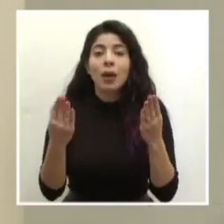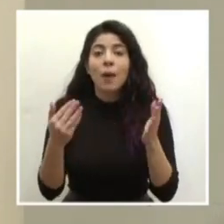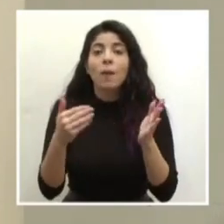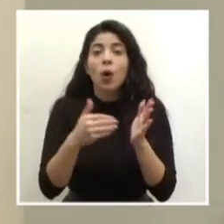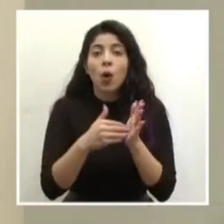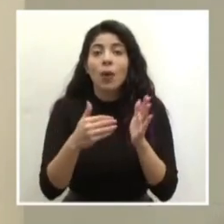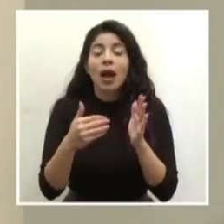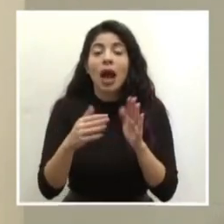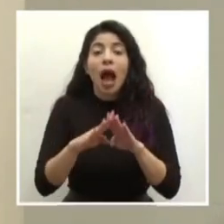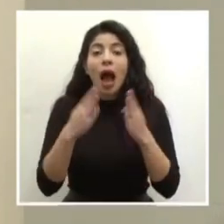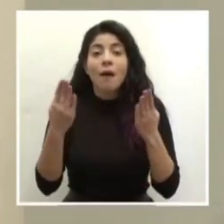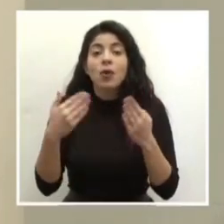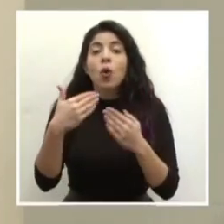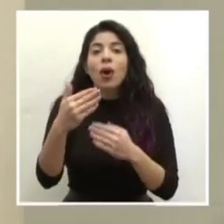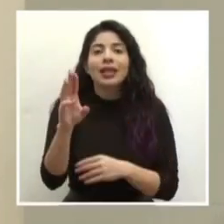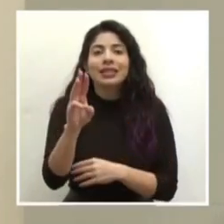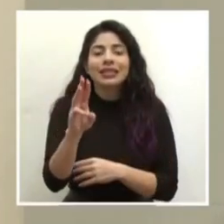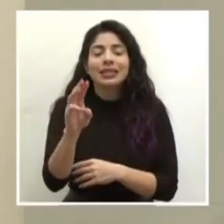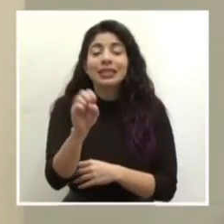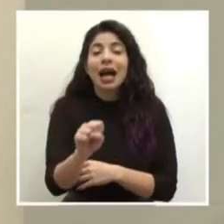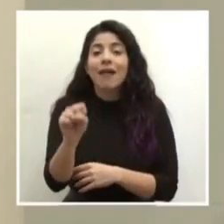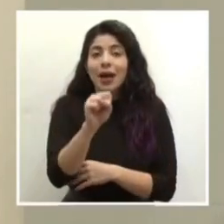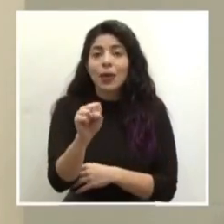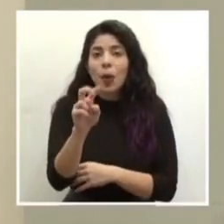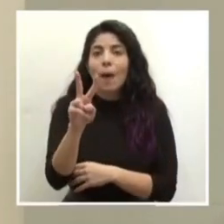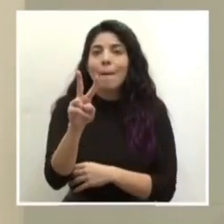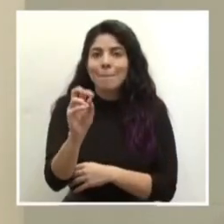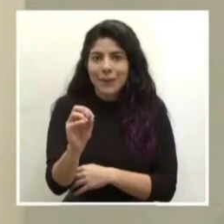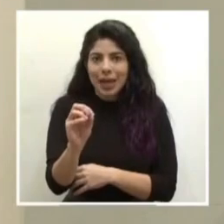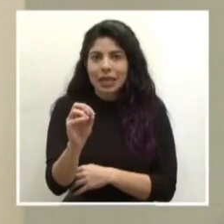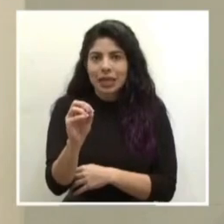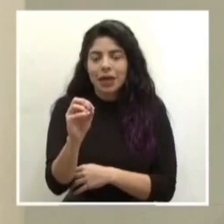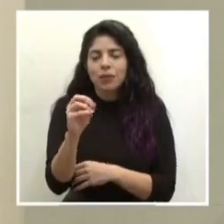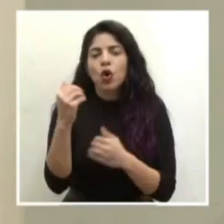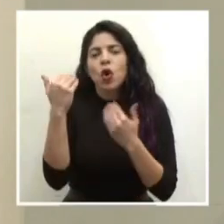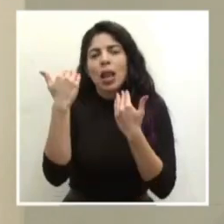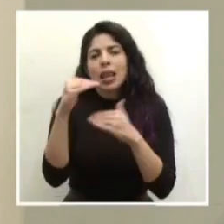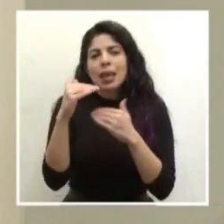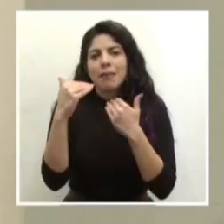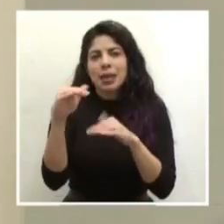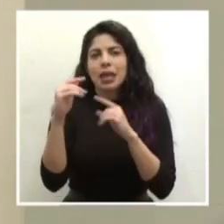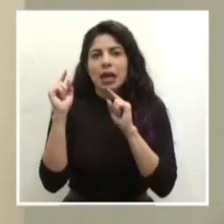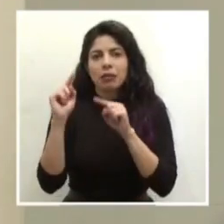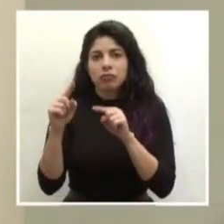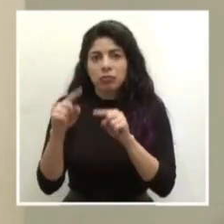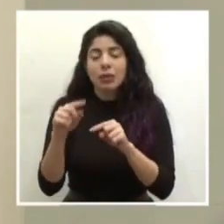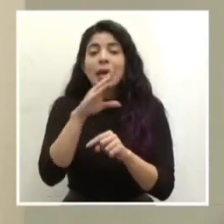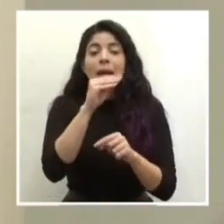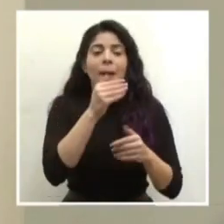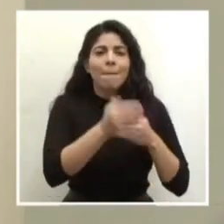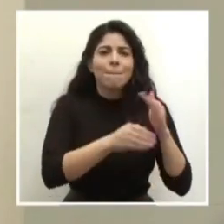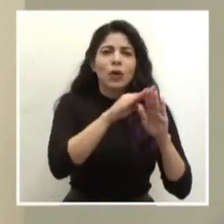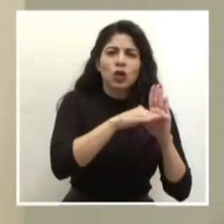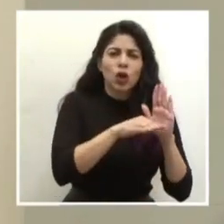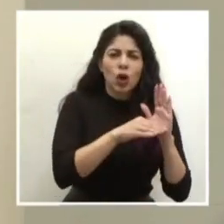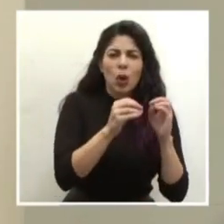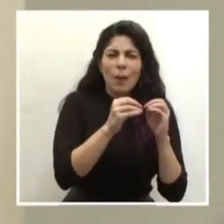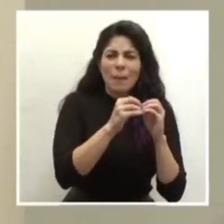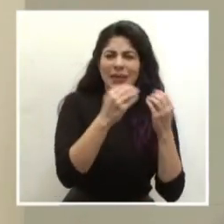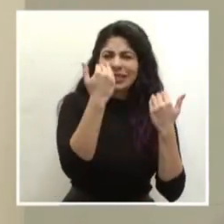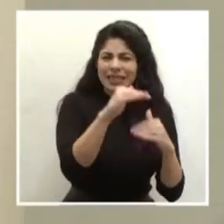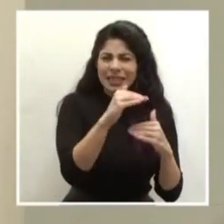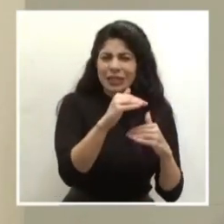reabrirse a partir del sábado 20, con ocupación limitada y con estrictos protocolos. Un llamado